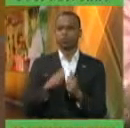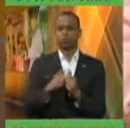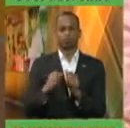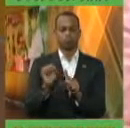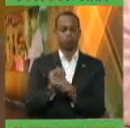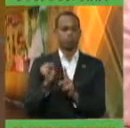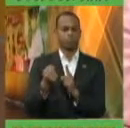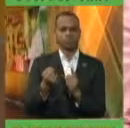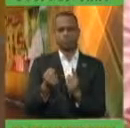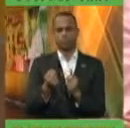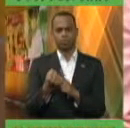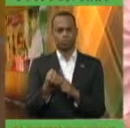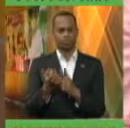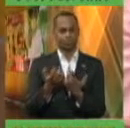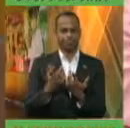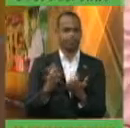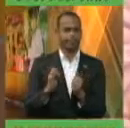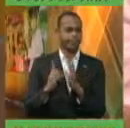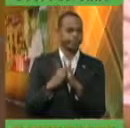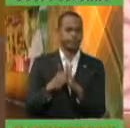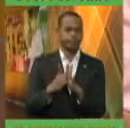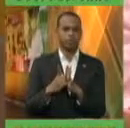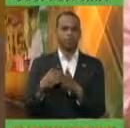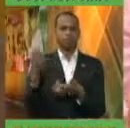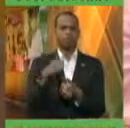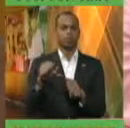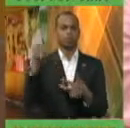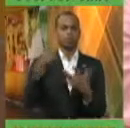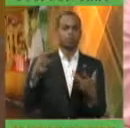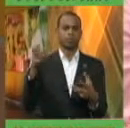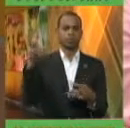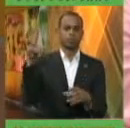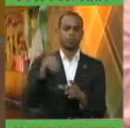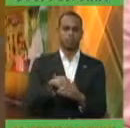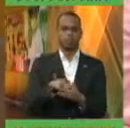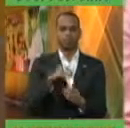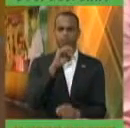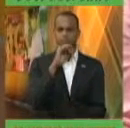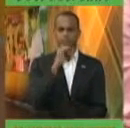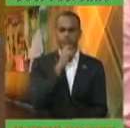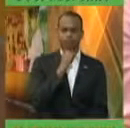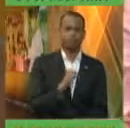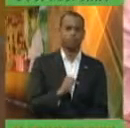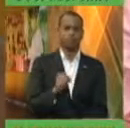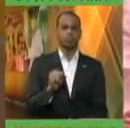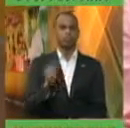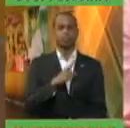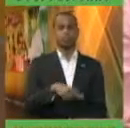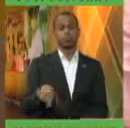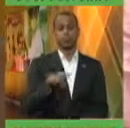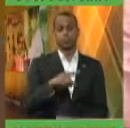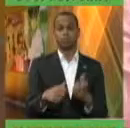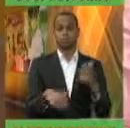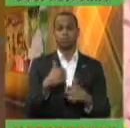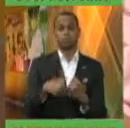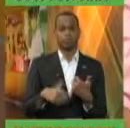condición movilidad reducida usuarios de silla de rueda o algún otro dispositivo sencillo de apoyo perfecto no tenga ningún